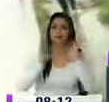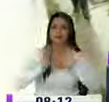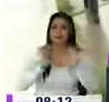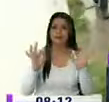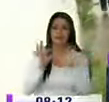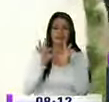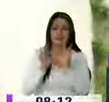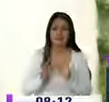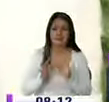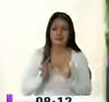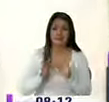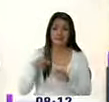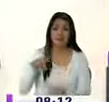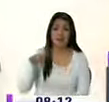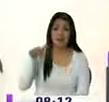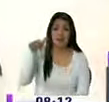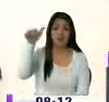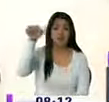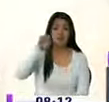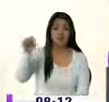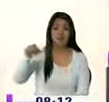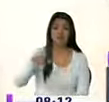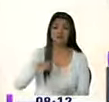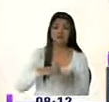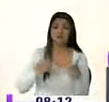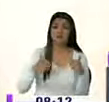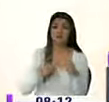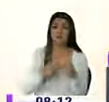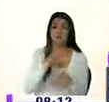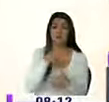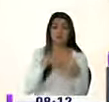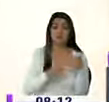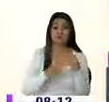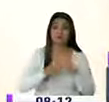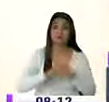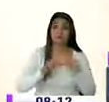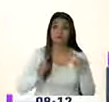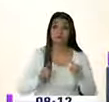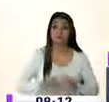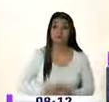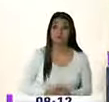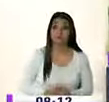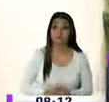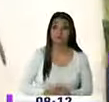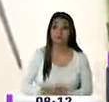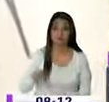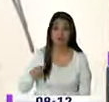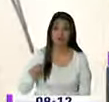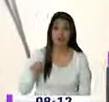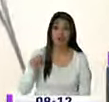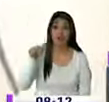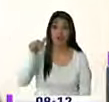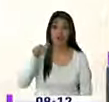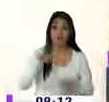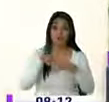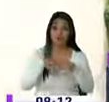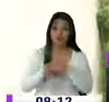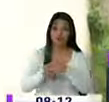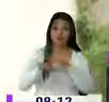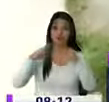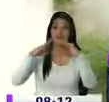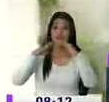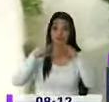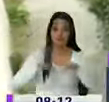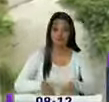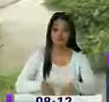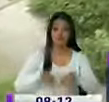un estado deplorable y tienen múltiples inconvenientes, pero miren ustedes cómo están las entradas de las casas, incluso el cemento